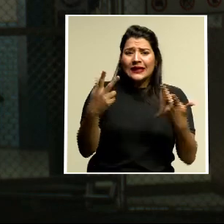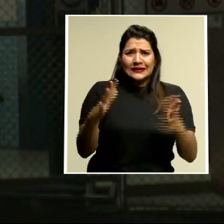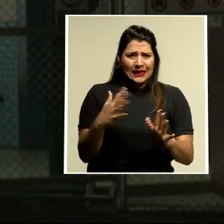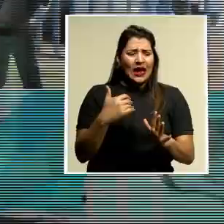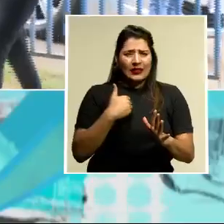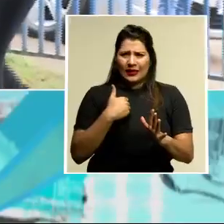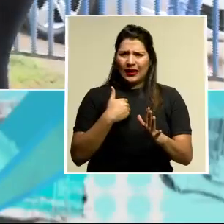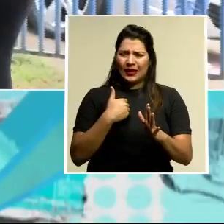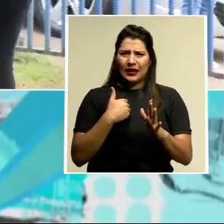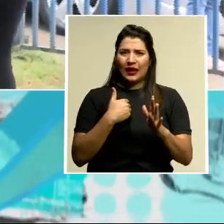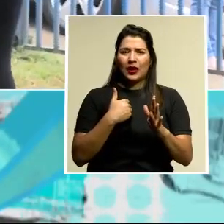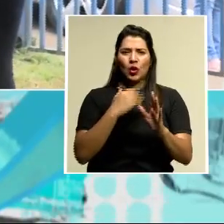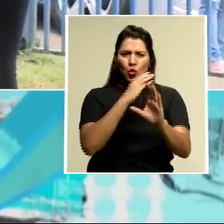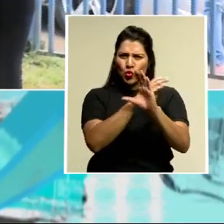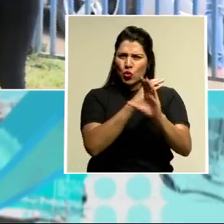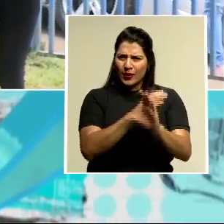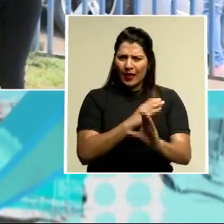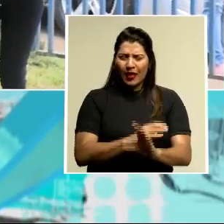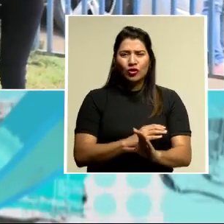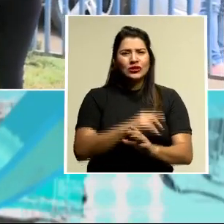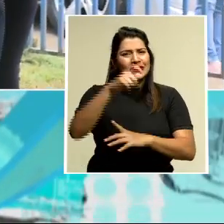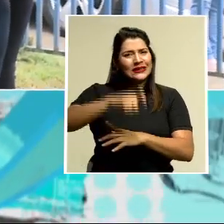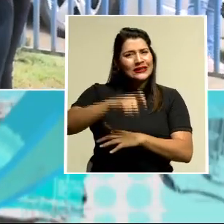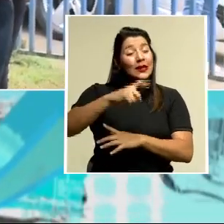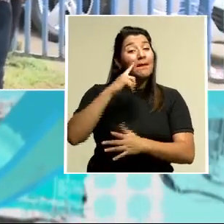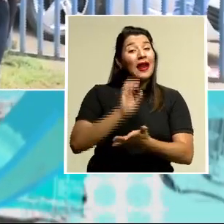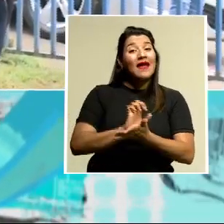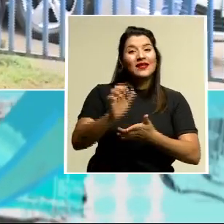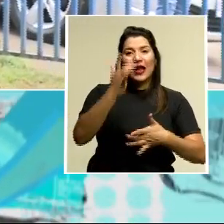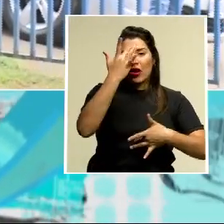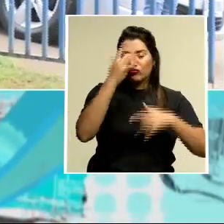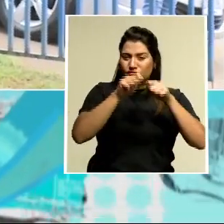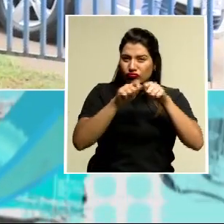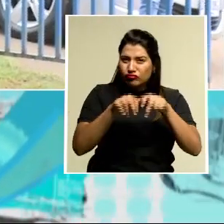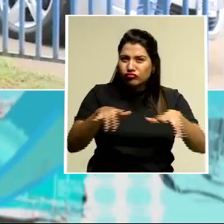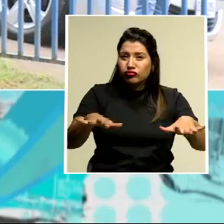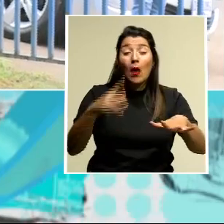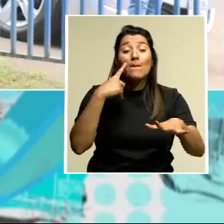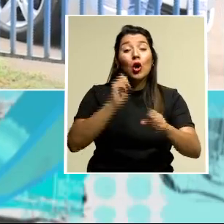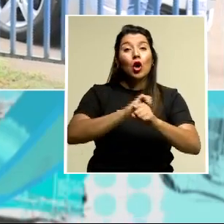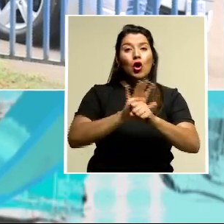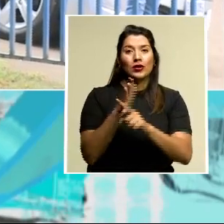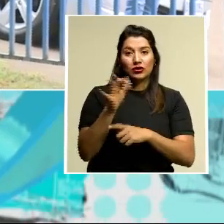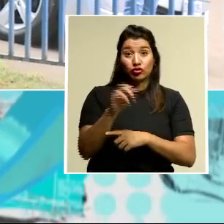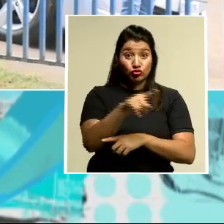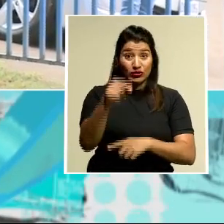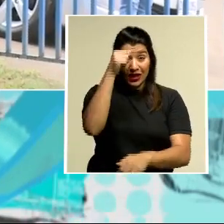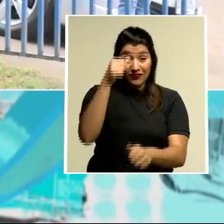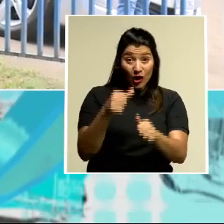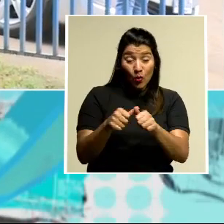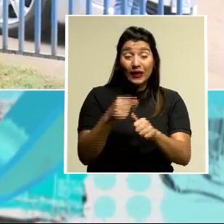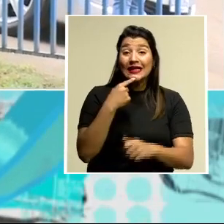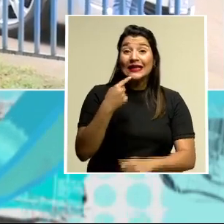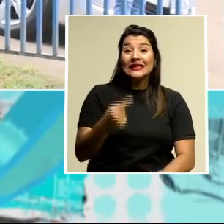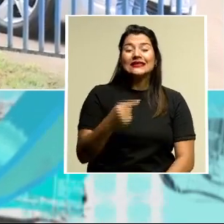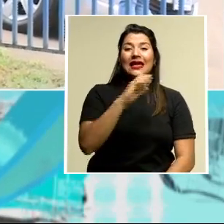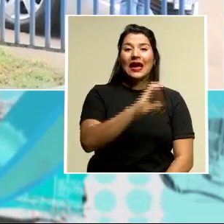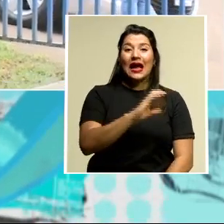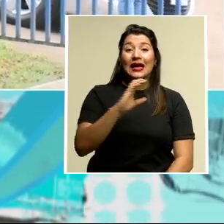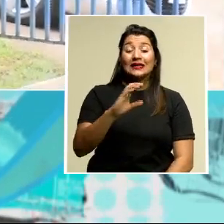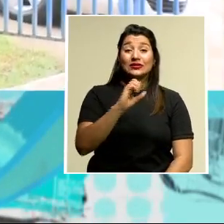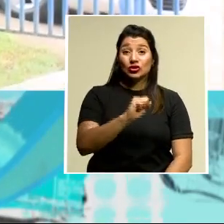de medidas para evitar contagios por la COVID-19. Recordemos también que, según los datos de la Caja Costarricense